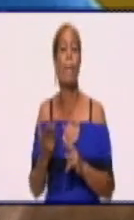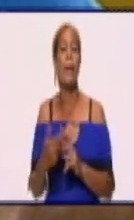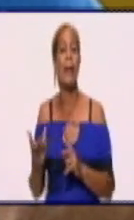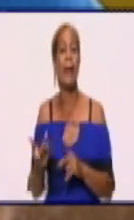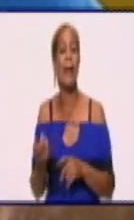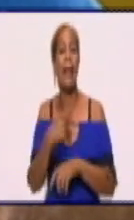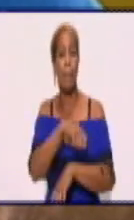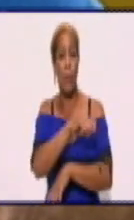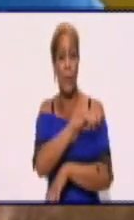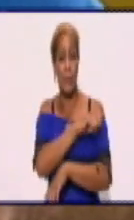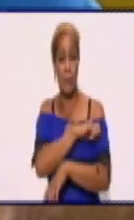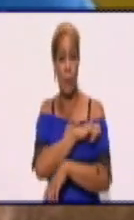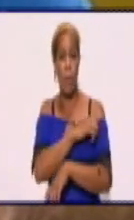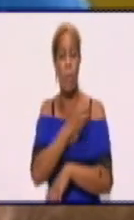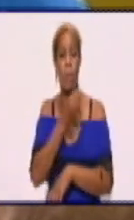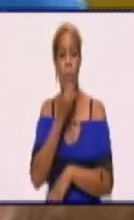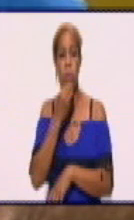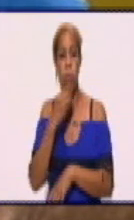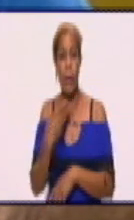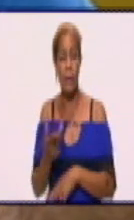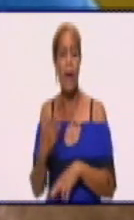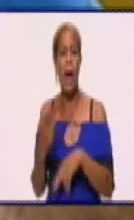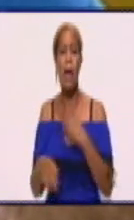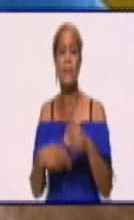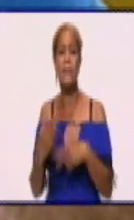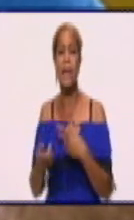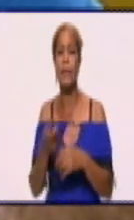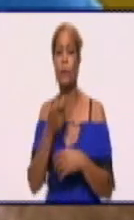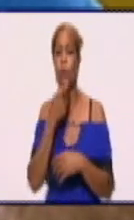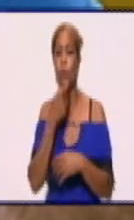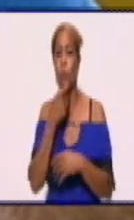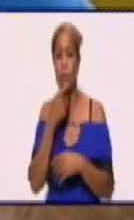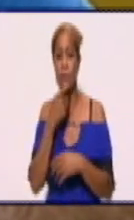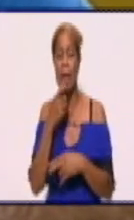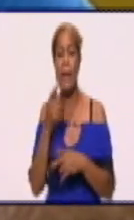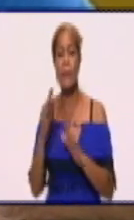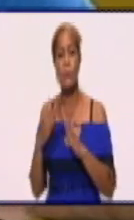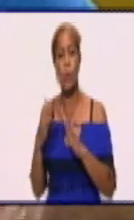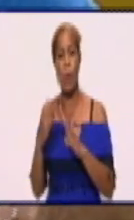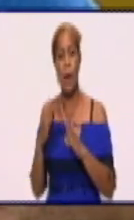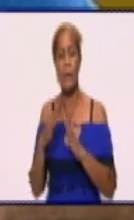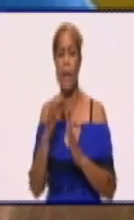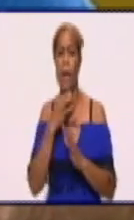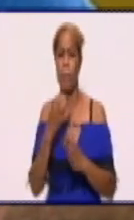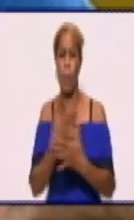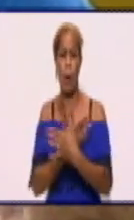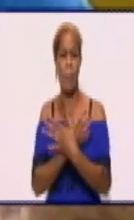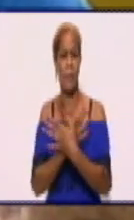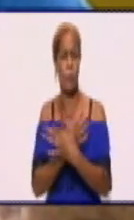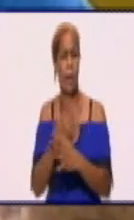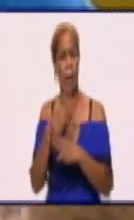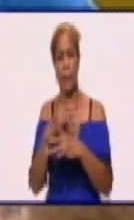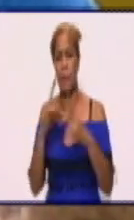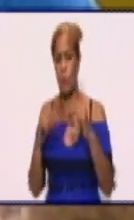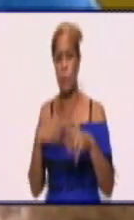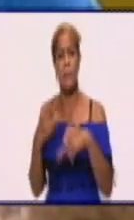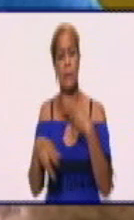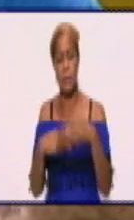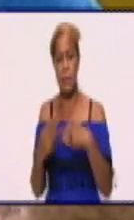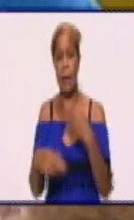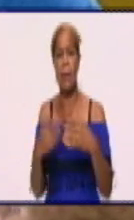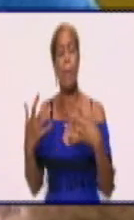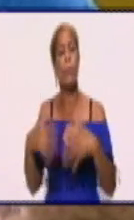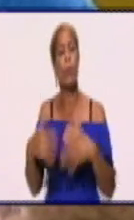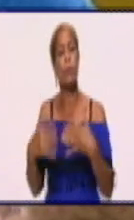o realizar el dulce en su casa y elaborarlo. Estamos produciendo, por ejemplo, Campechuela, en Boy Arriba, en varios municipios, se están